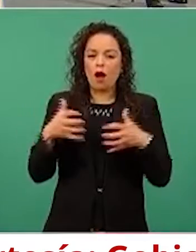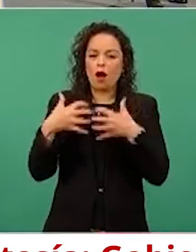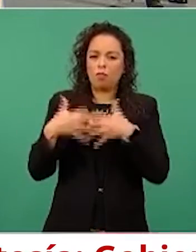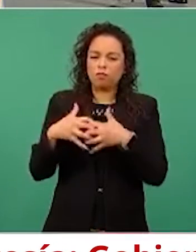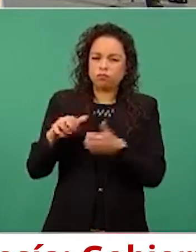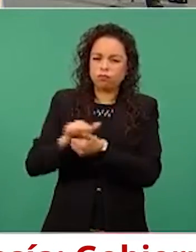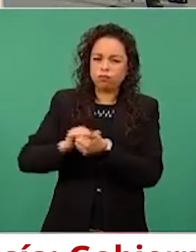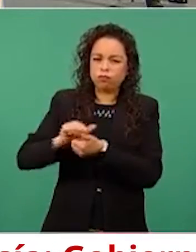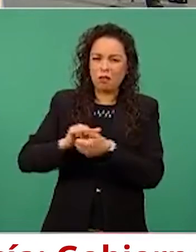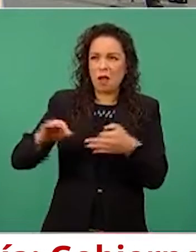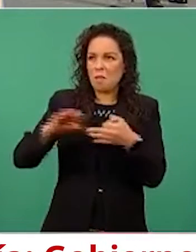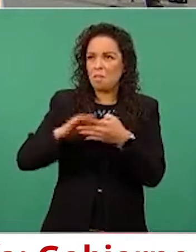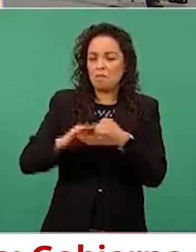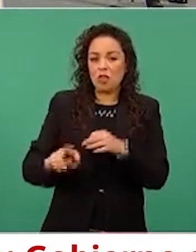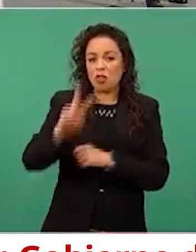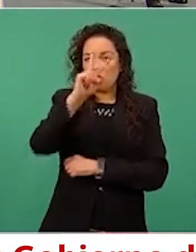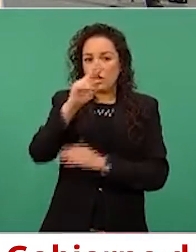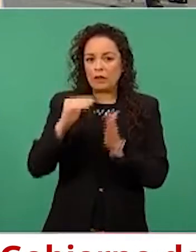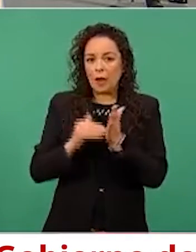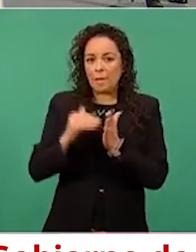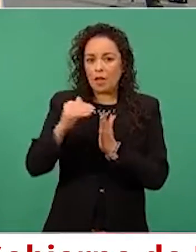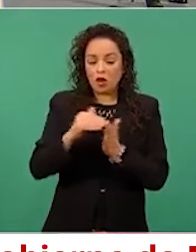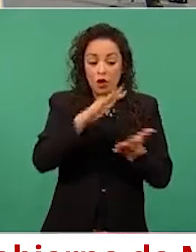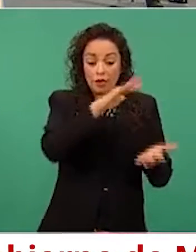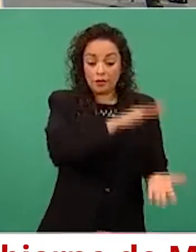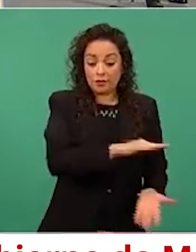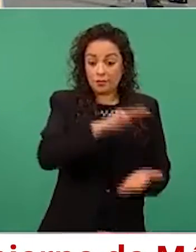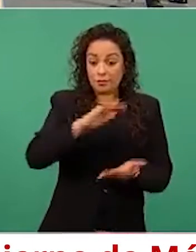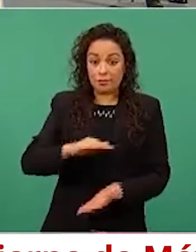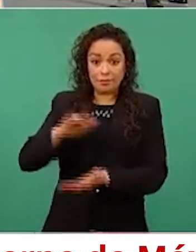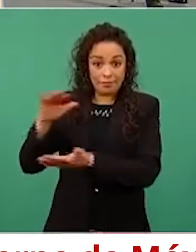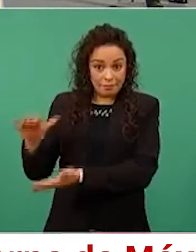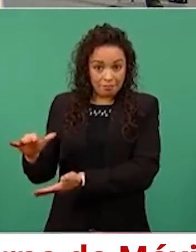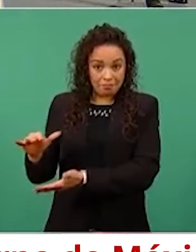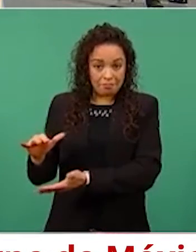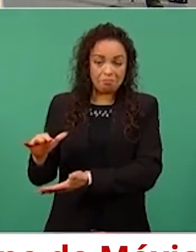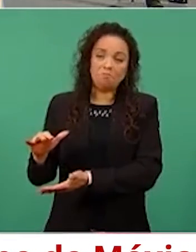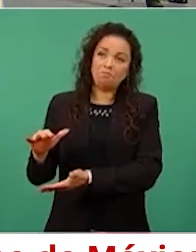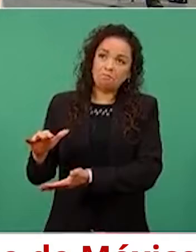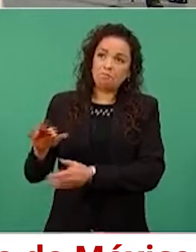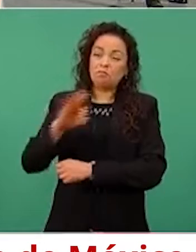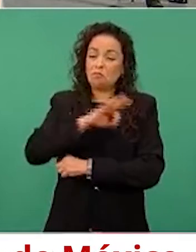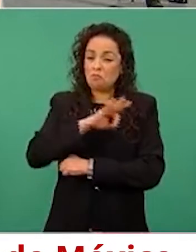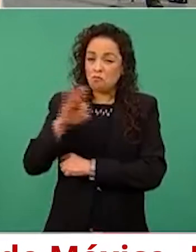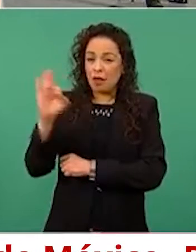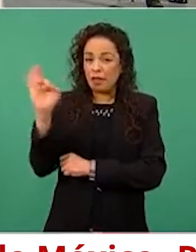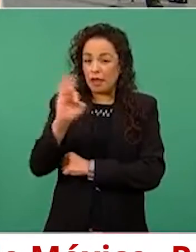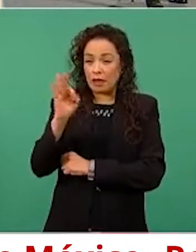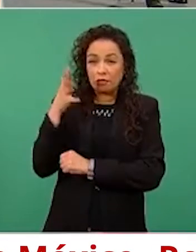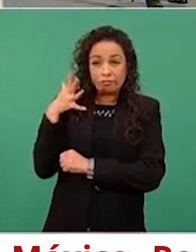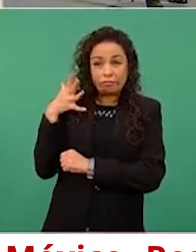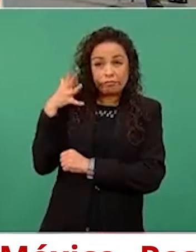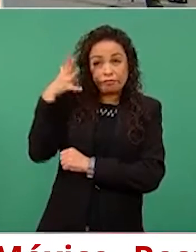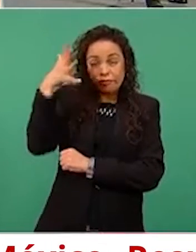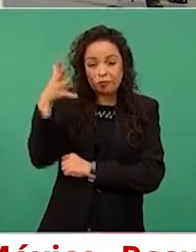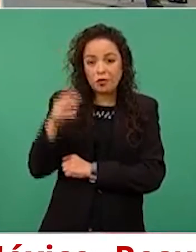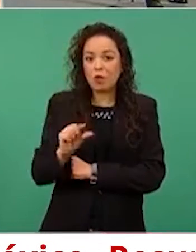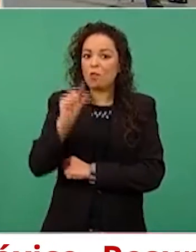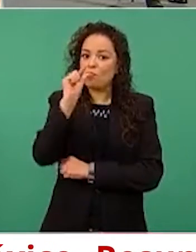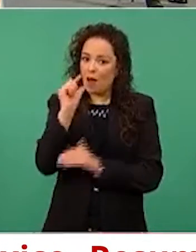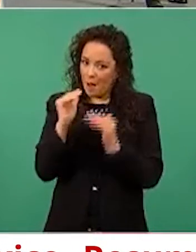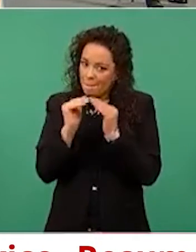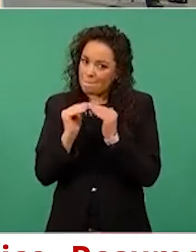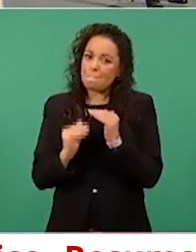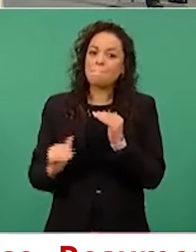de 2 millones de barriles. De hecho, podríamos en un futuro aumentar un poco más,